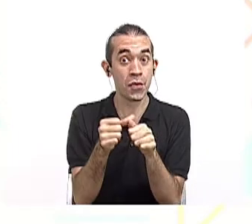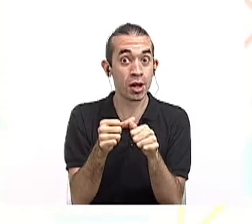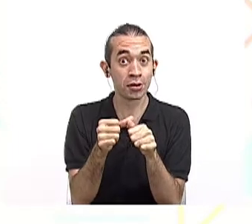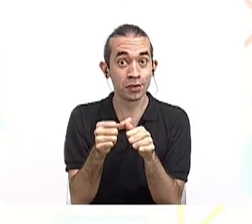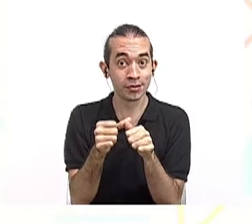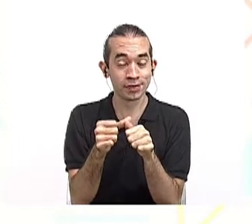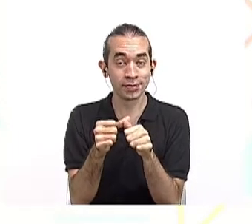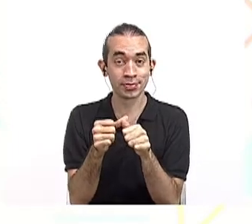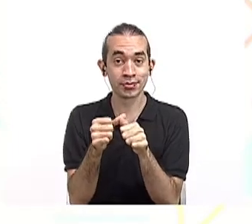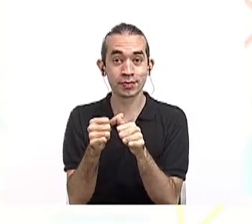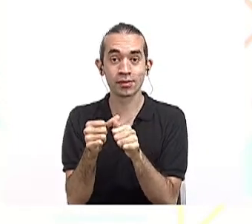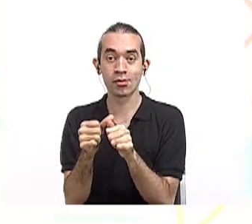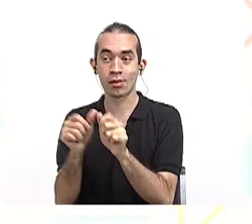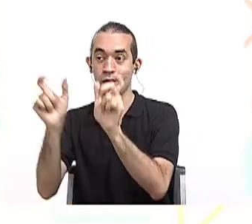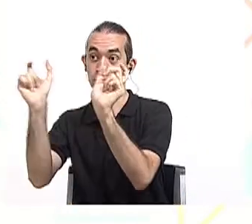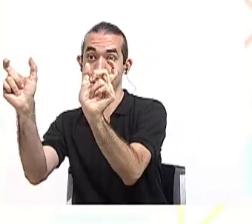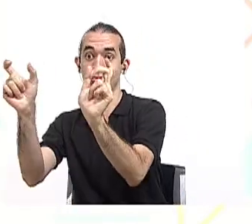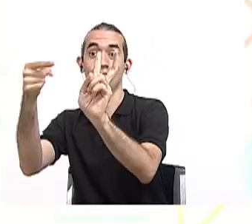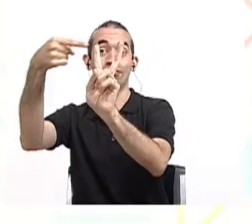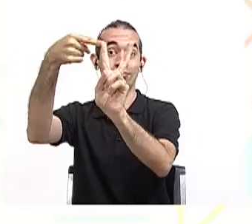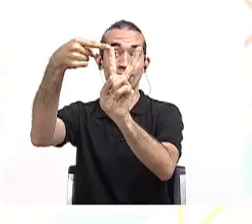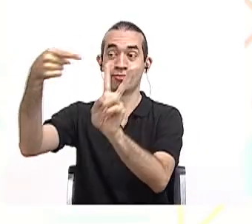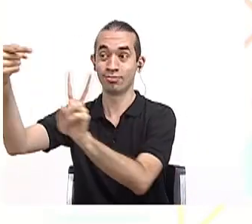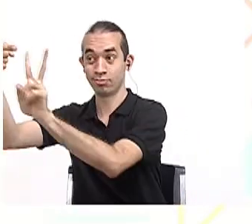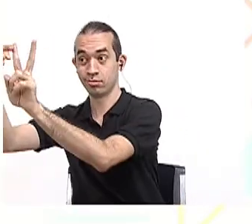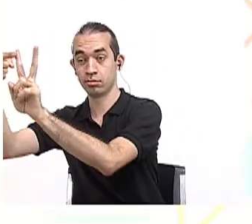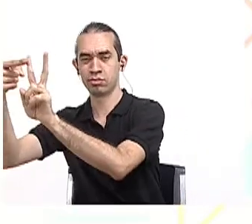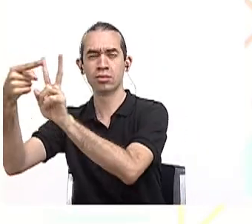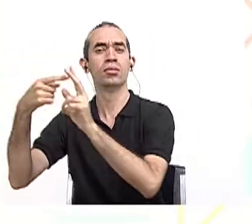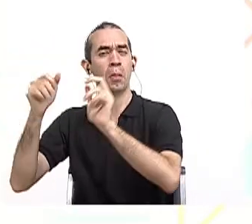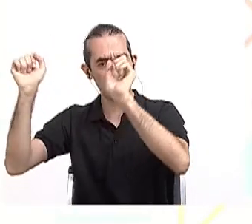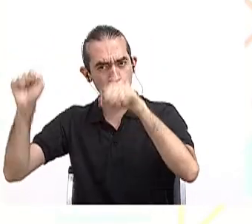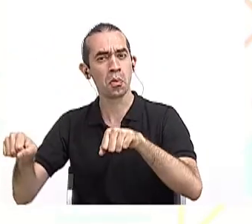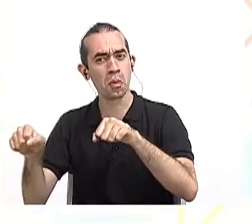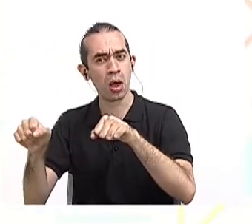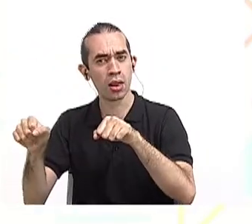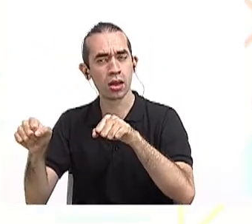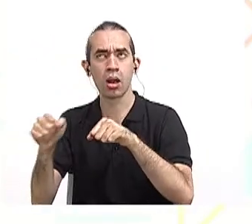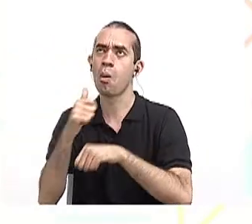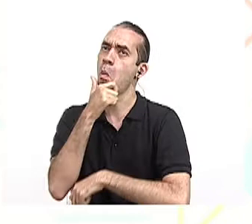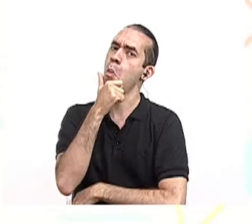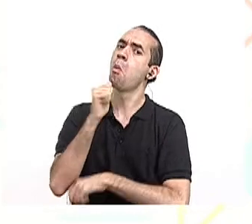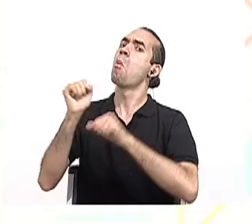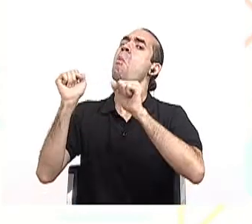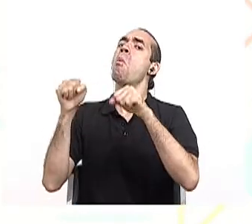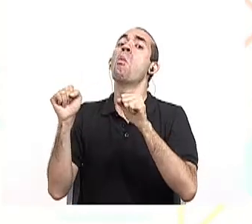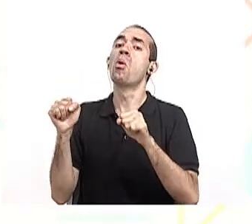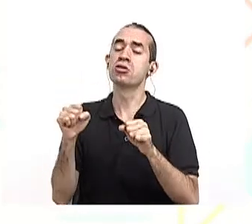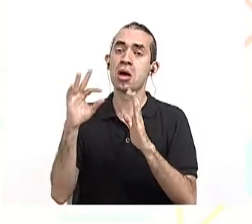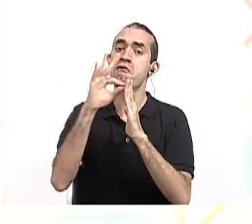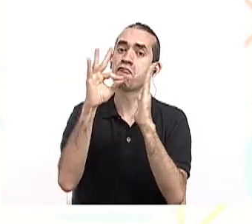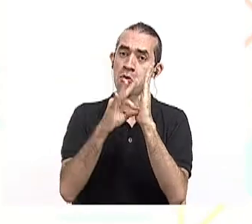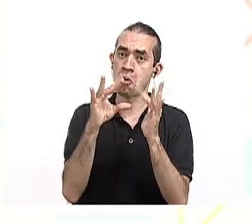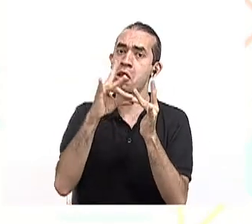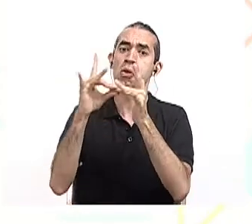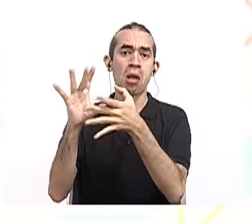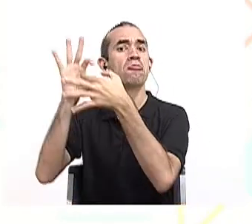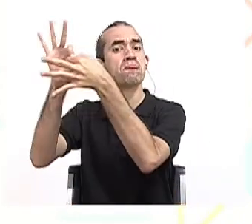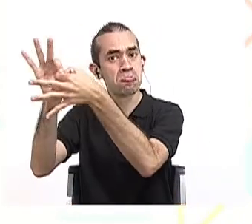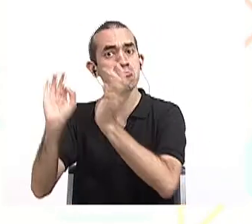hay raíz cuadrada en los extremos, podría estar entre un producto